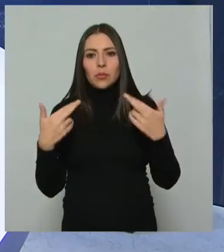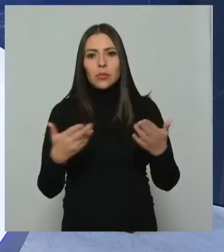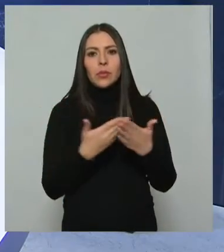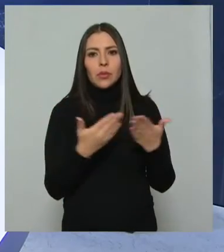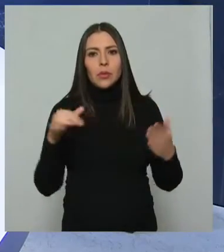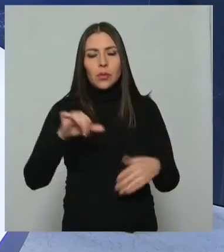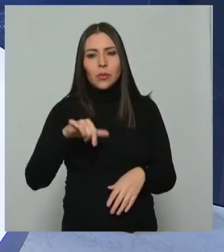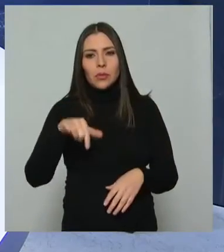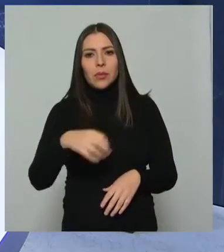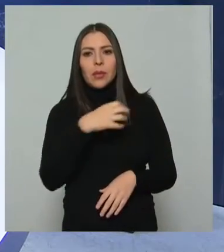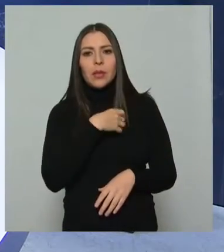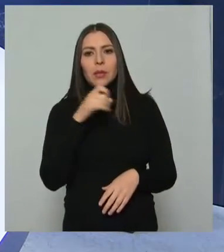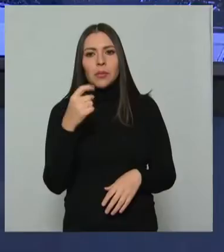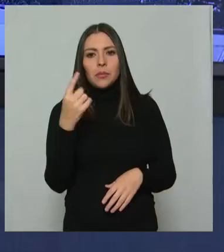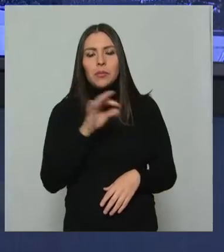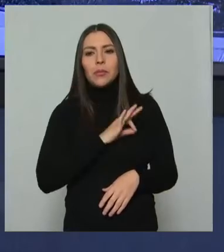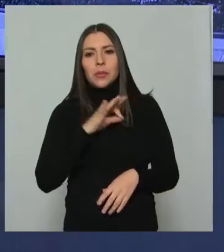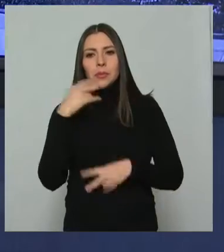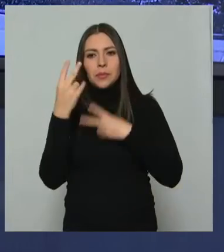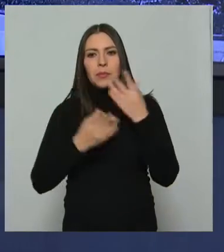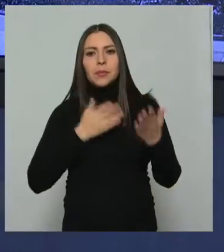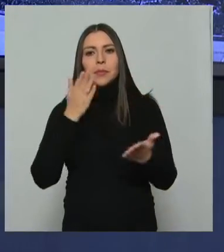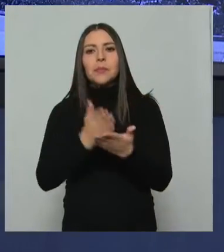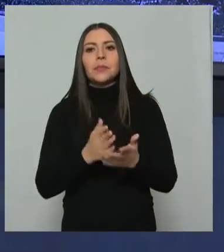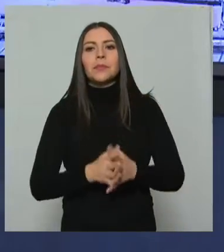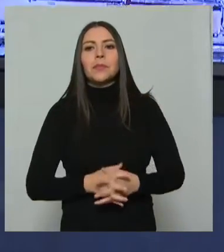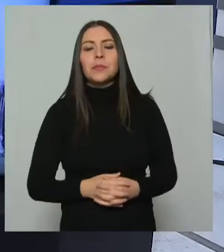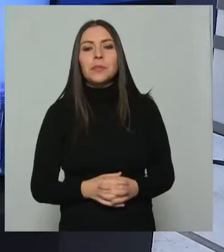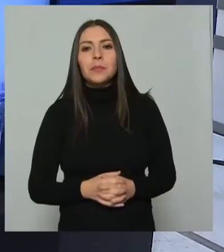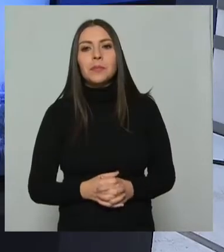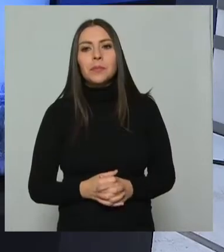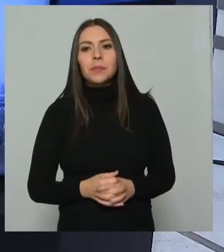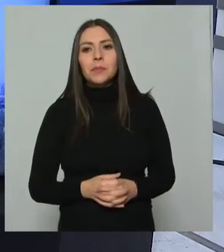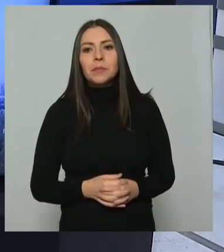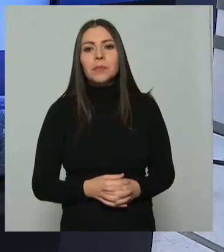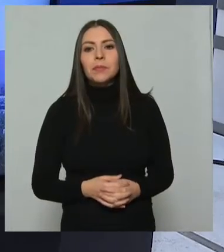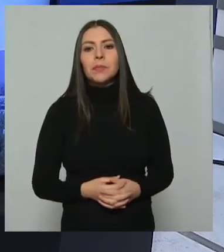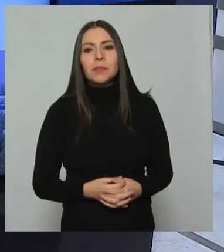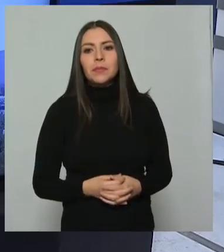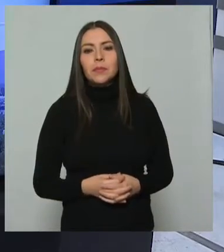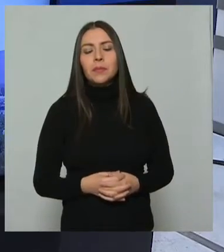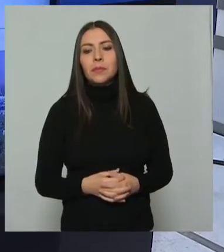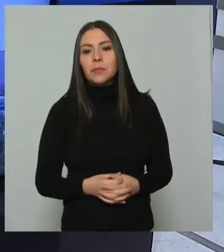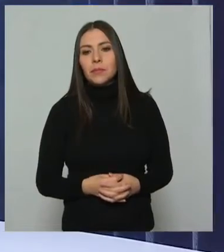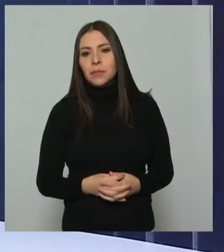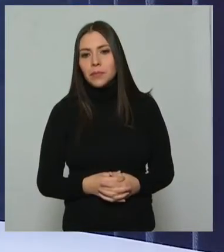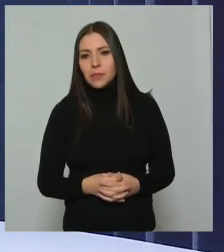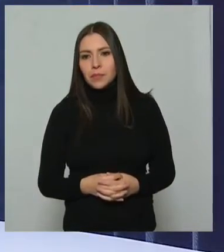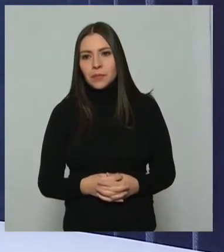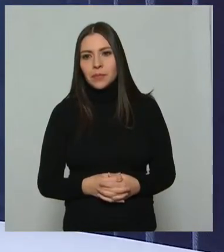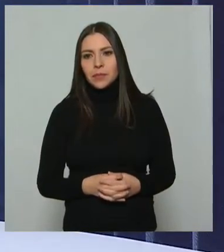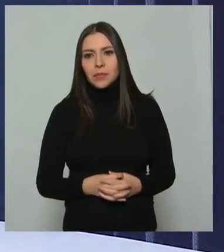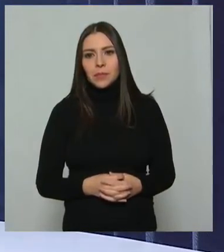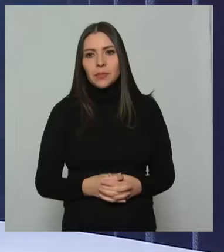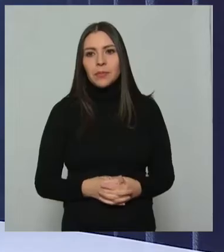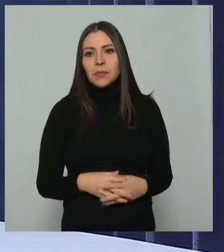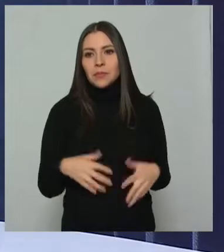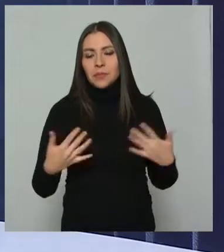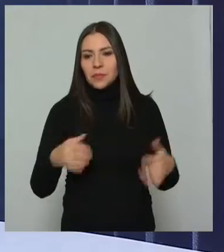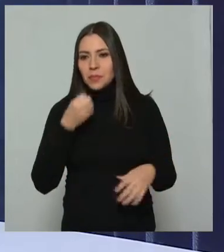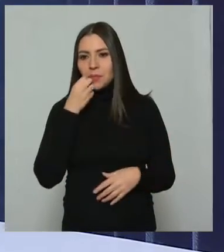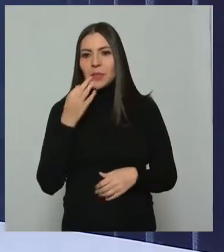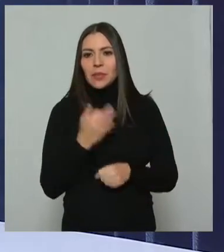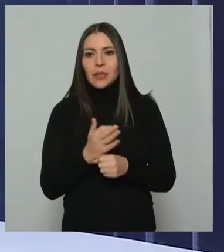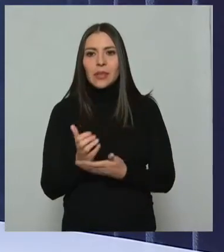aquí en Capital 21 se pueden lanzar. Maravilloso, pues vámonos. O sea, ya está, qué ganas ya de que den las 5 de Mariana,